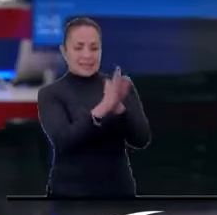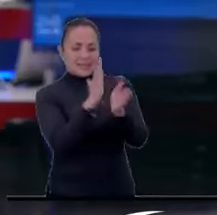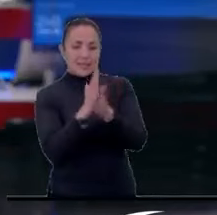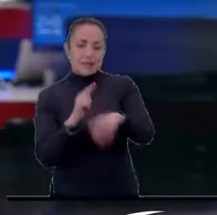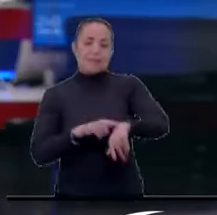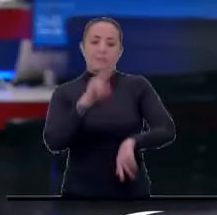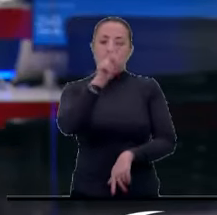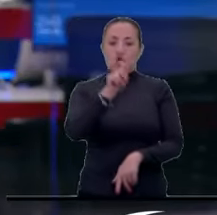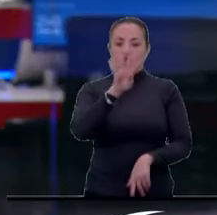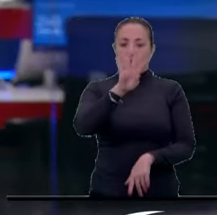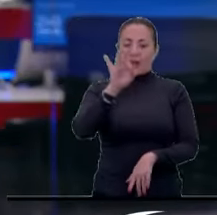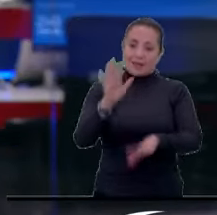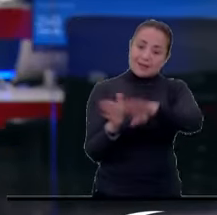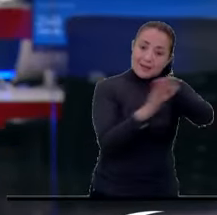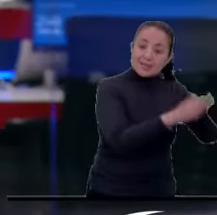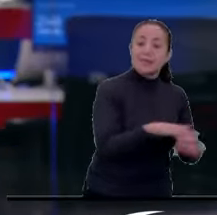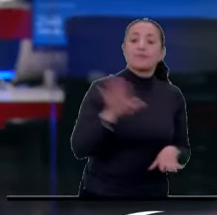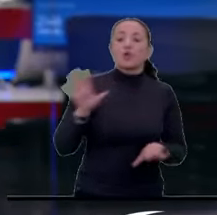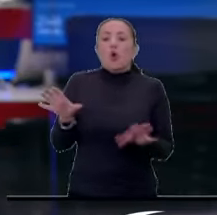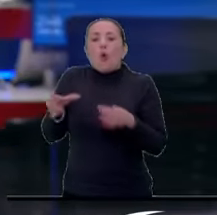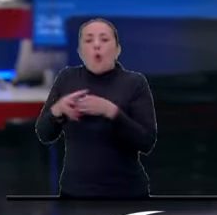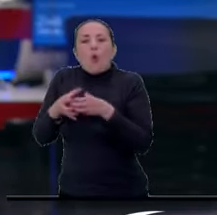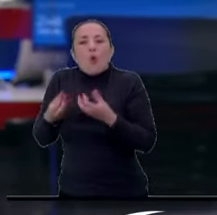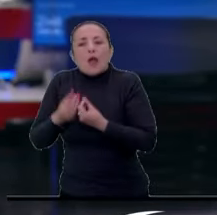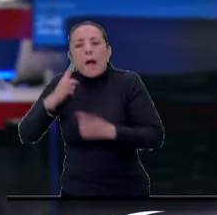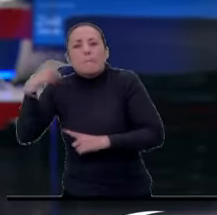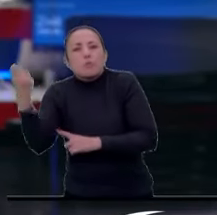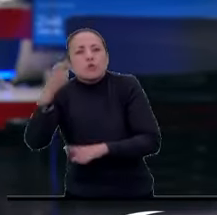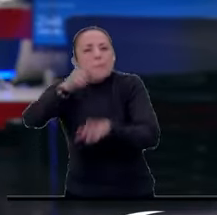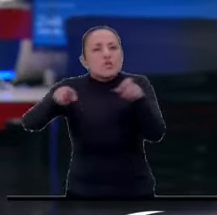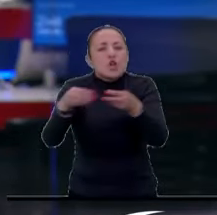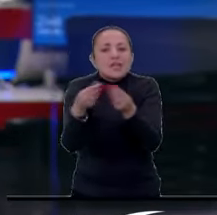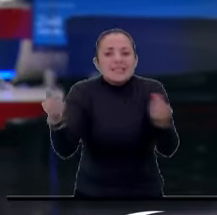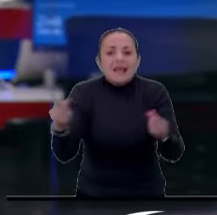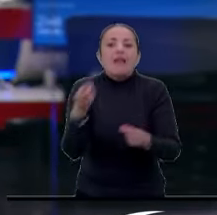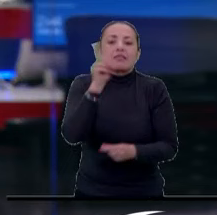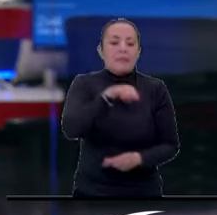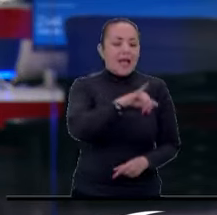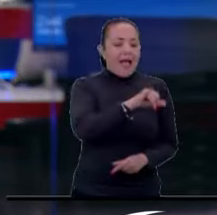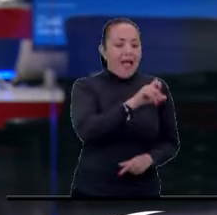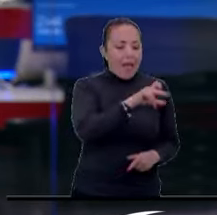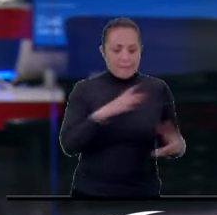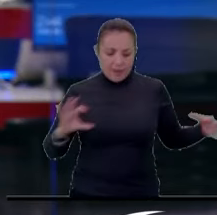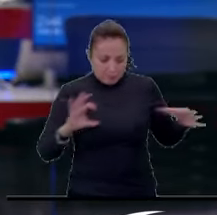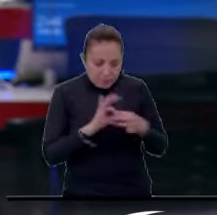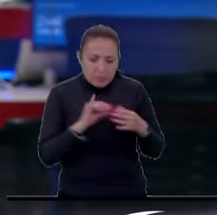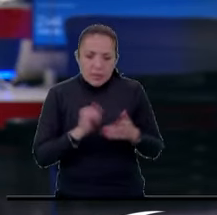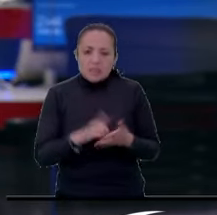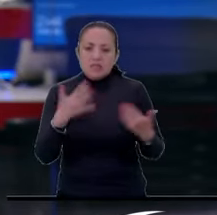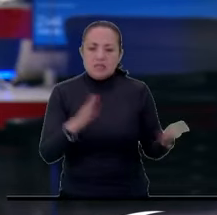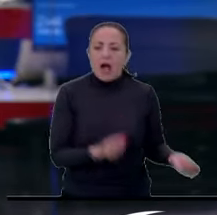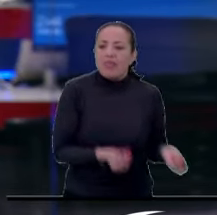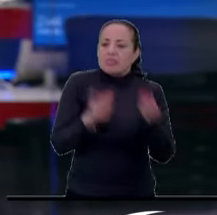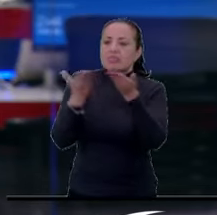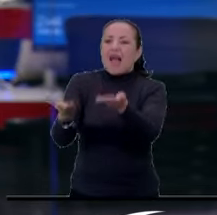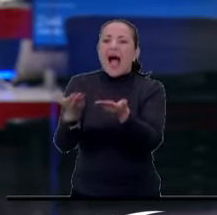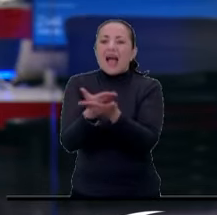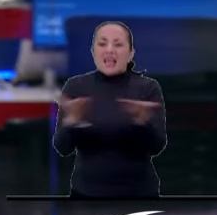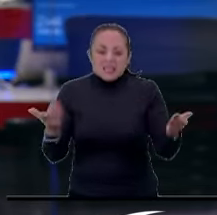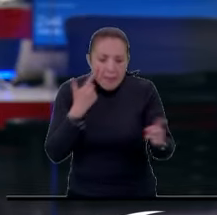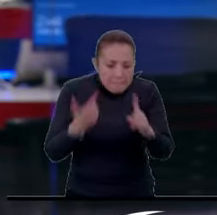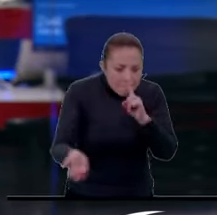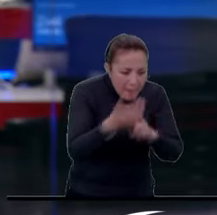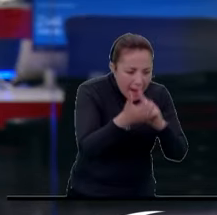la unidad de búsqueda de personas dadas por desaparecidas y la jep hicieron las primeras entregas de restos de víctimas de este flagelo tras la